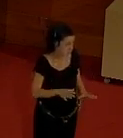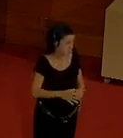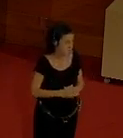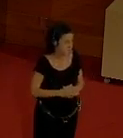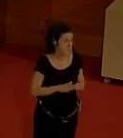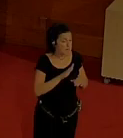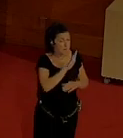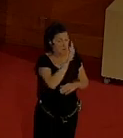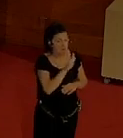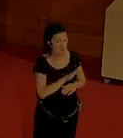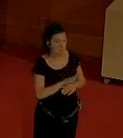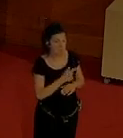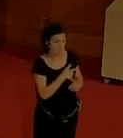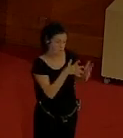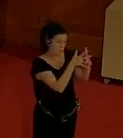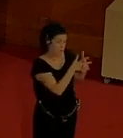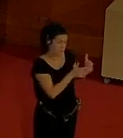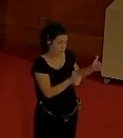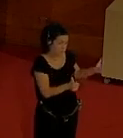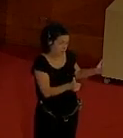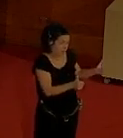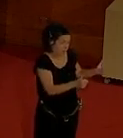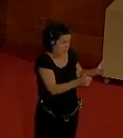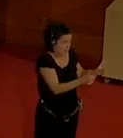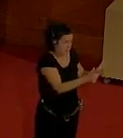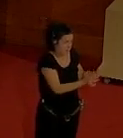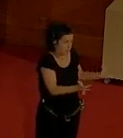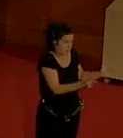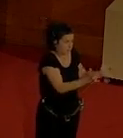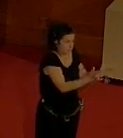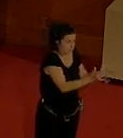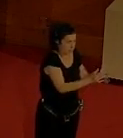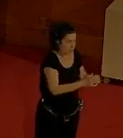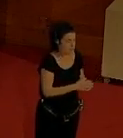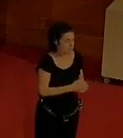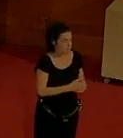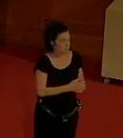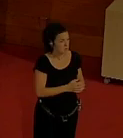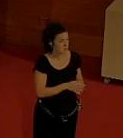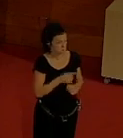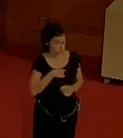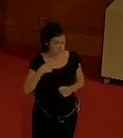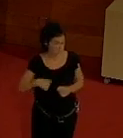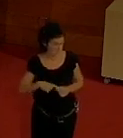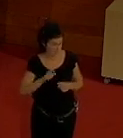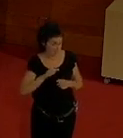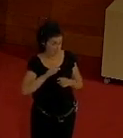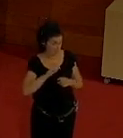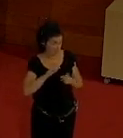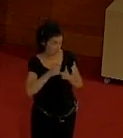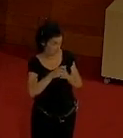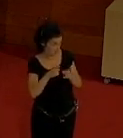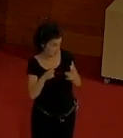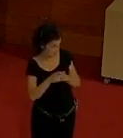acerca a Estados Unidos hay algo India junto con Pakistán e Israel son los tres países que tienen armas nucleares que no